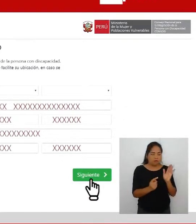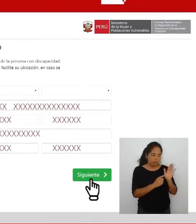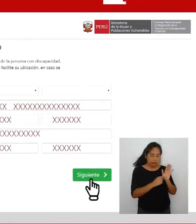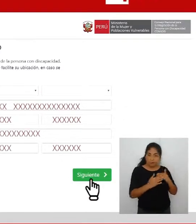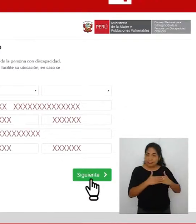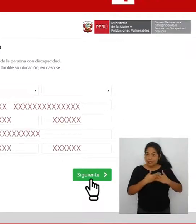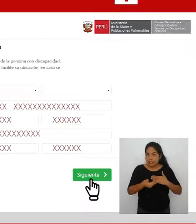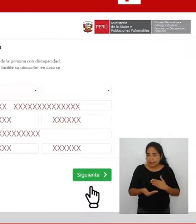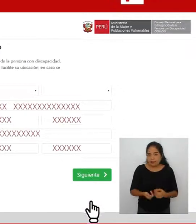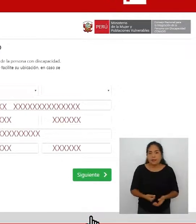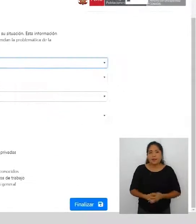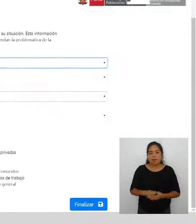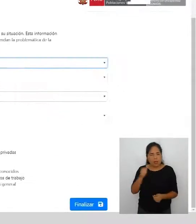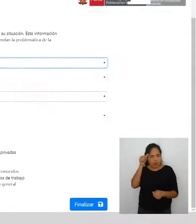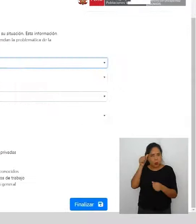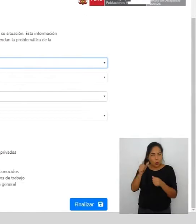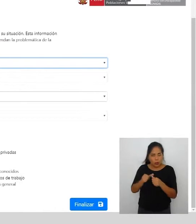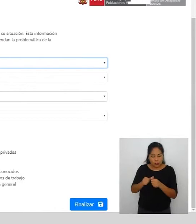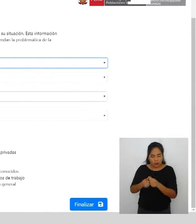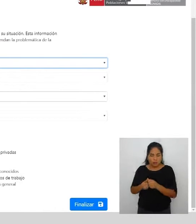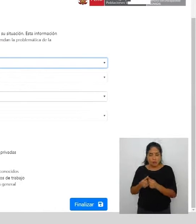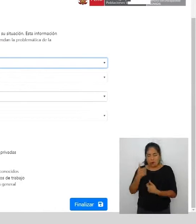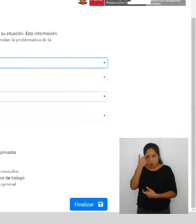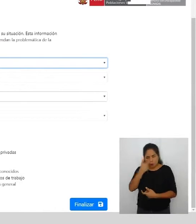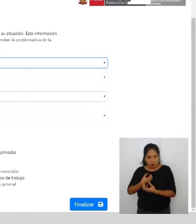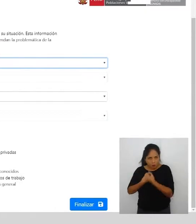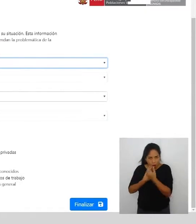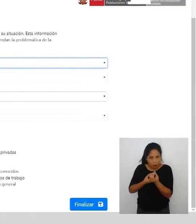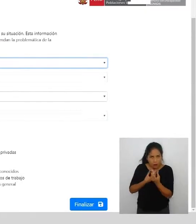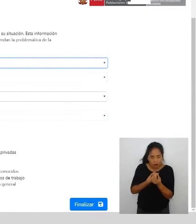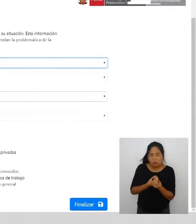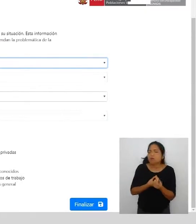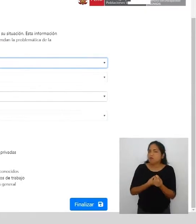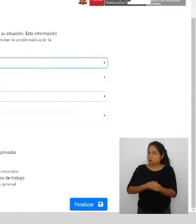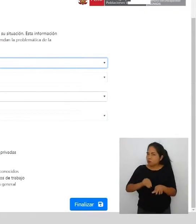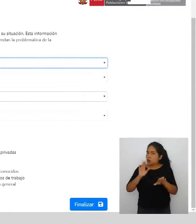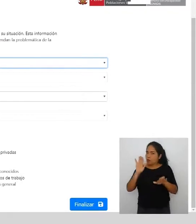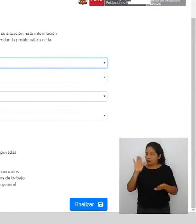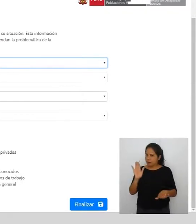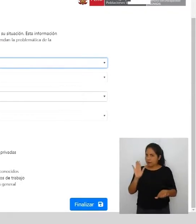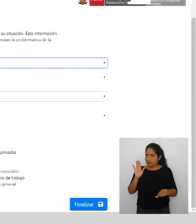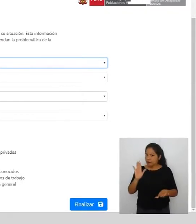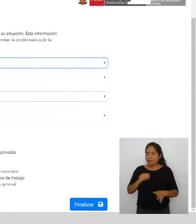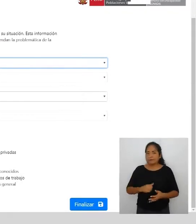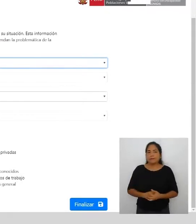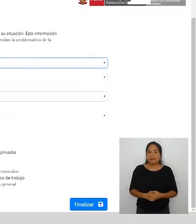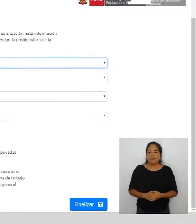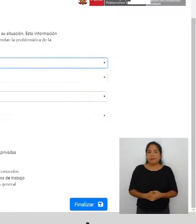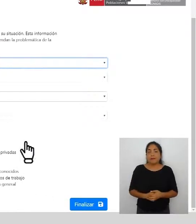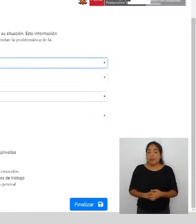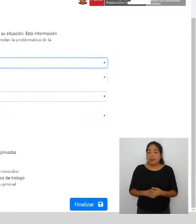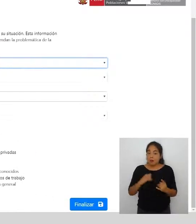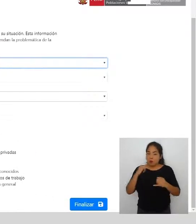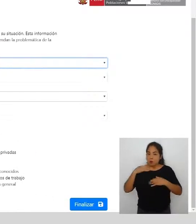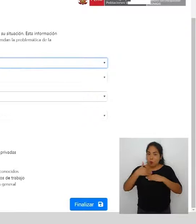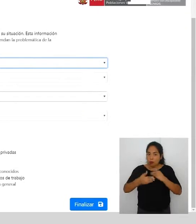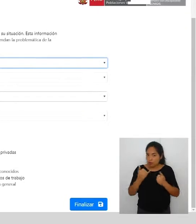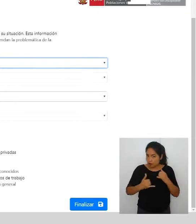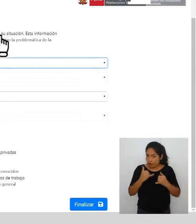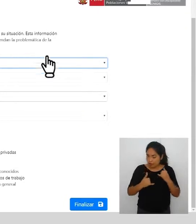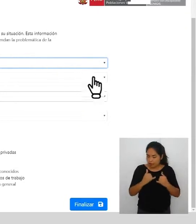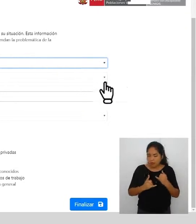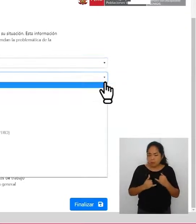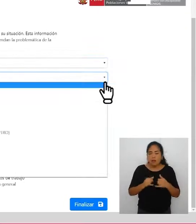Luego, haz clic en Siguiente. Recuerda, todos los datos consignados tienen carácter de declaración jurada. Para